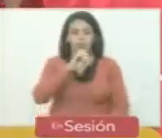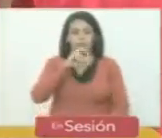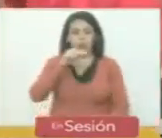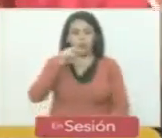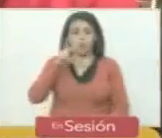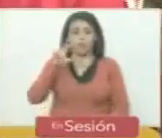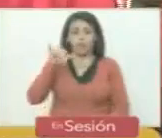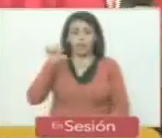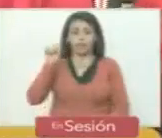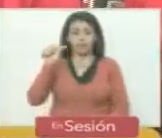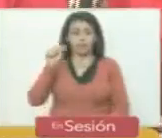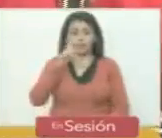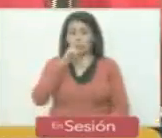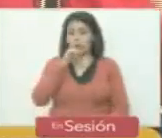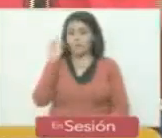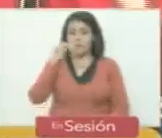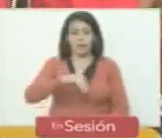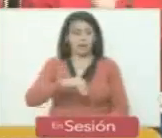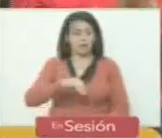otra.